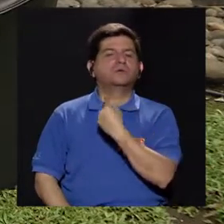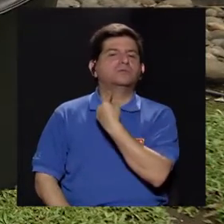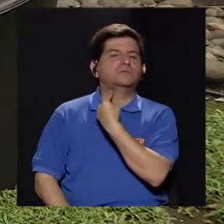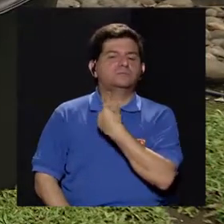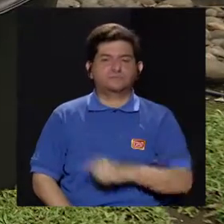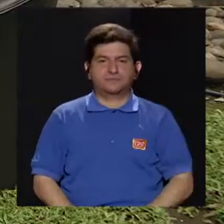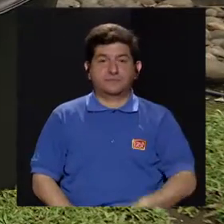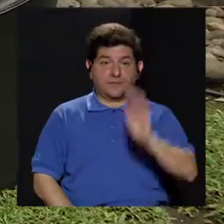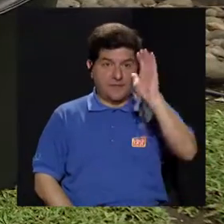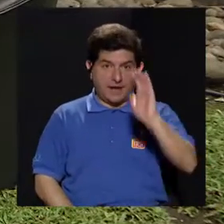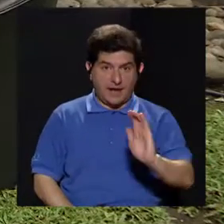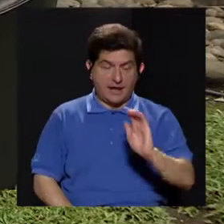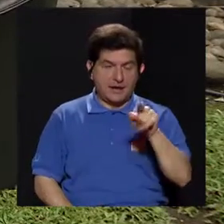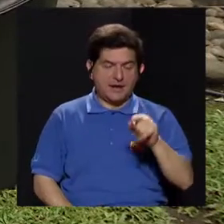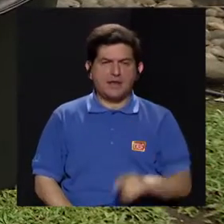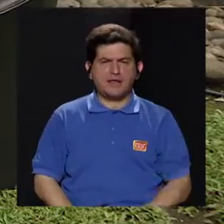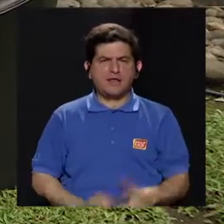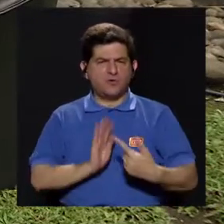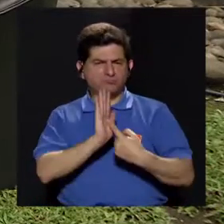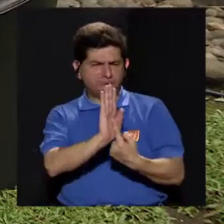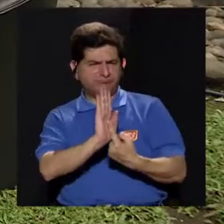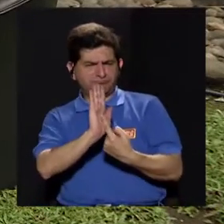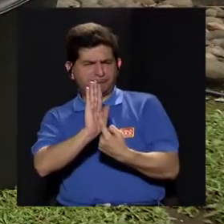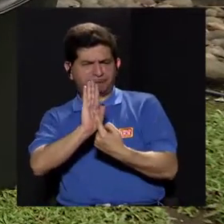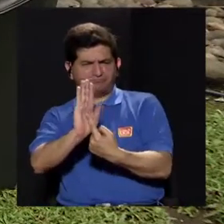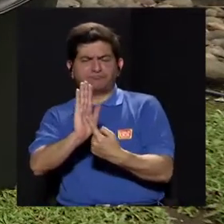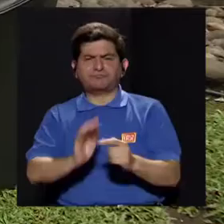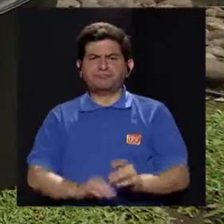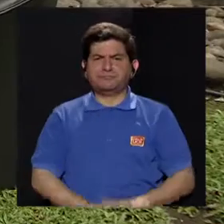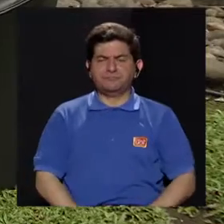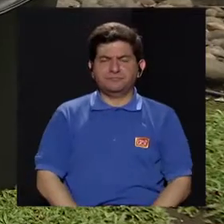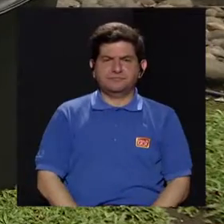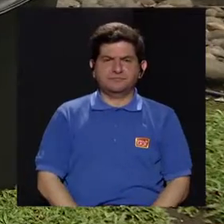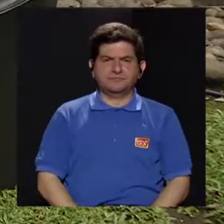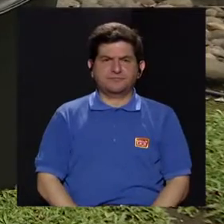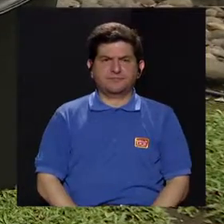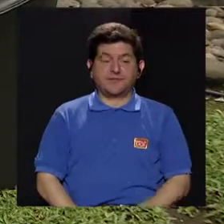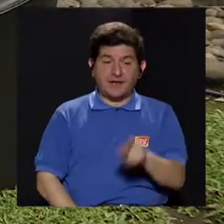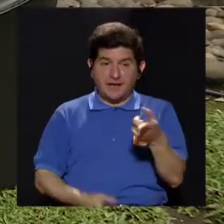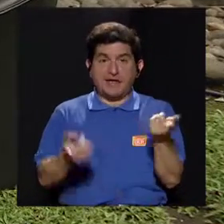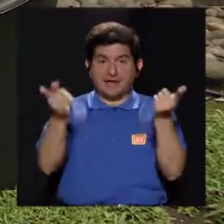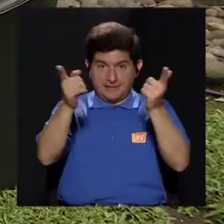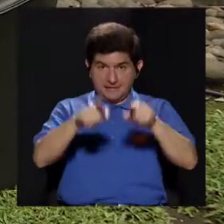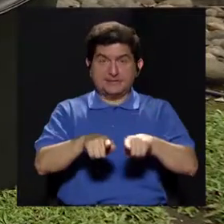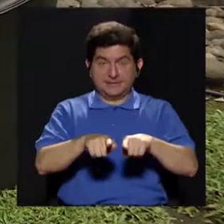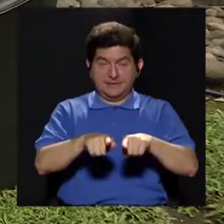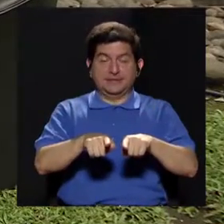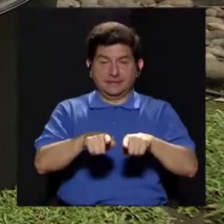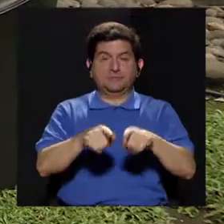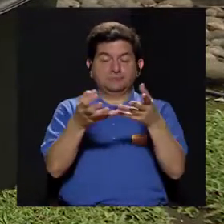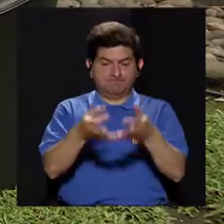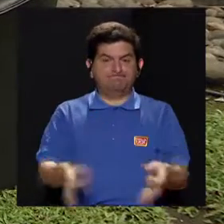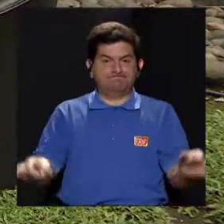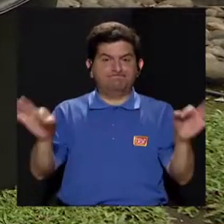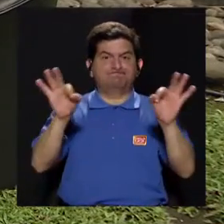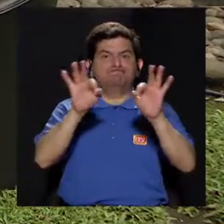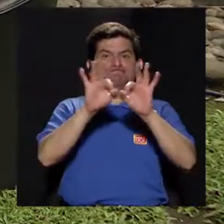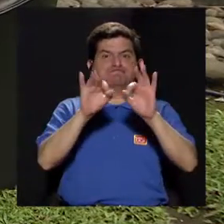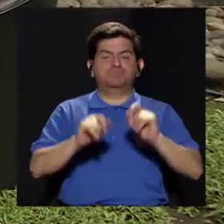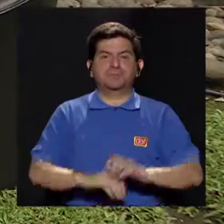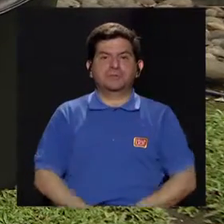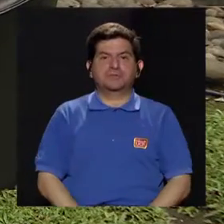garganta, ¿verdad? El niño va dando manifestaciones y entonces en esos casos es